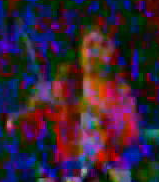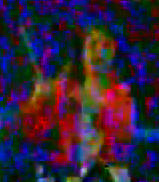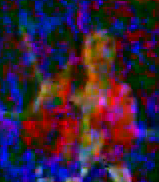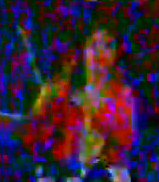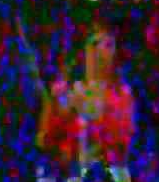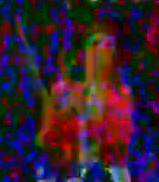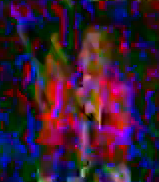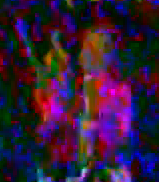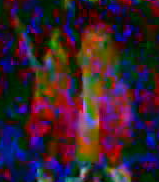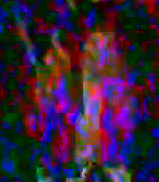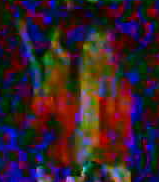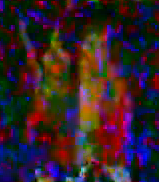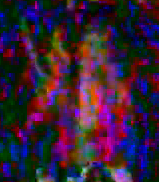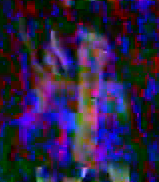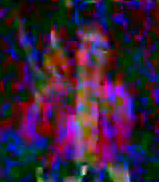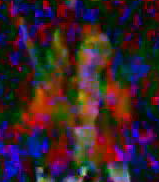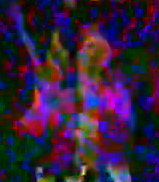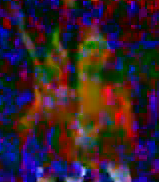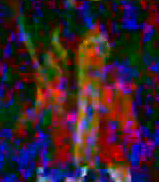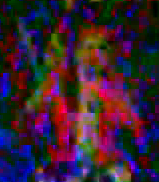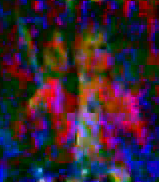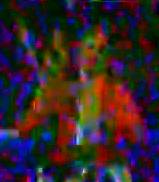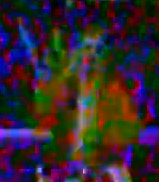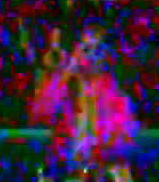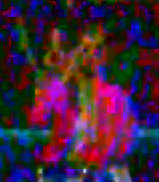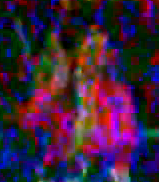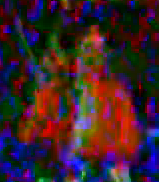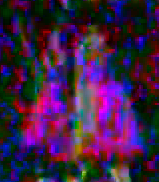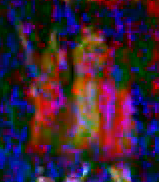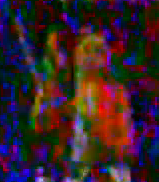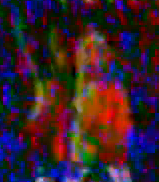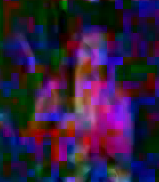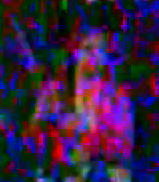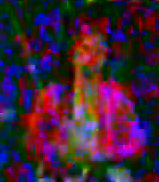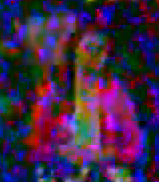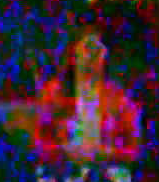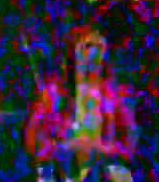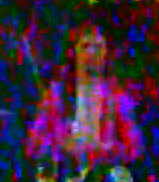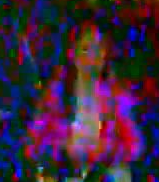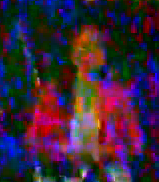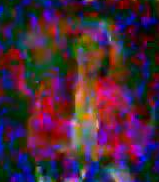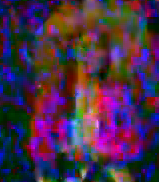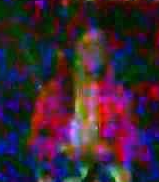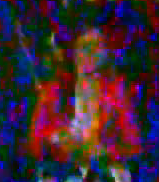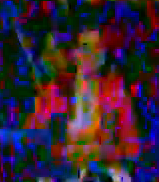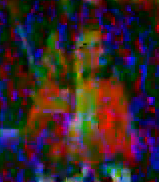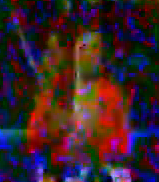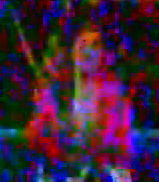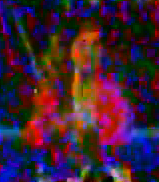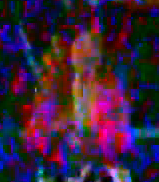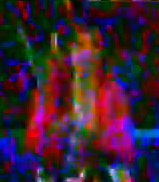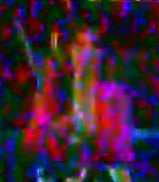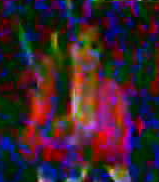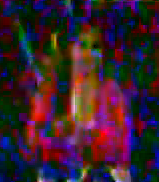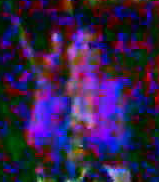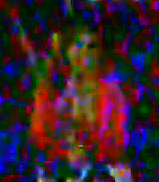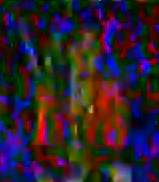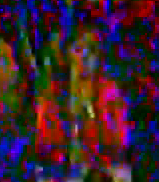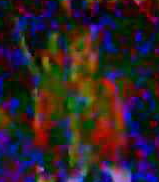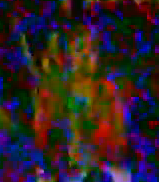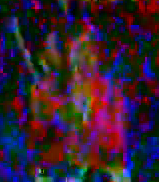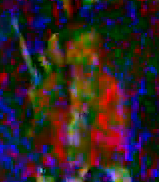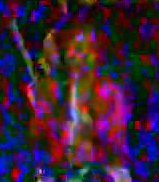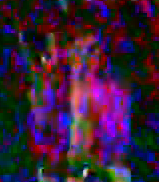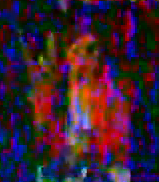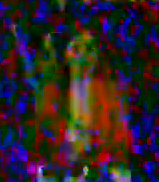de los temas judiciales ni de los procesos administrativos que tiene la justicia. El hecho concreto es que sí hay efectivamente el cuerpo, que